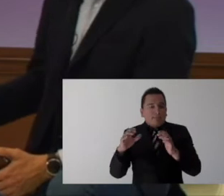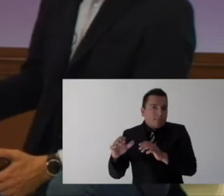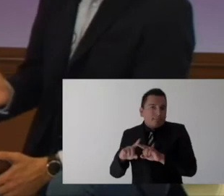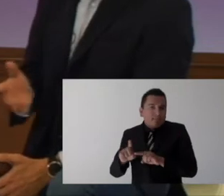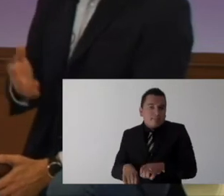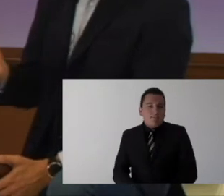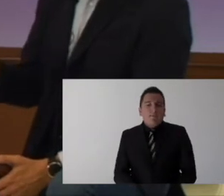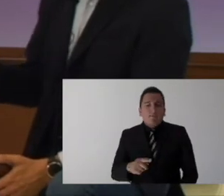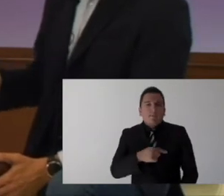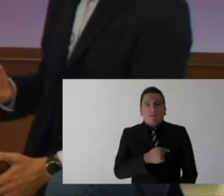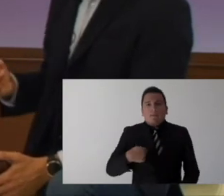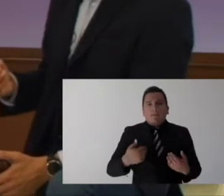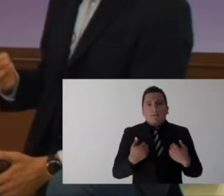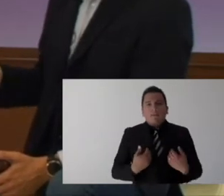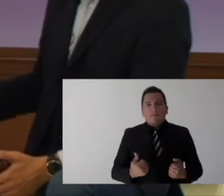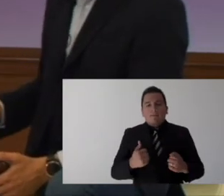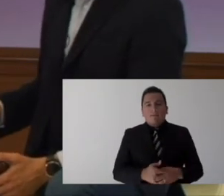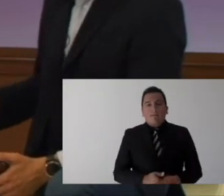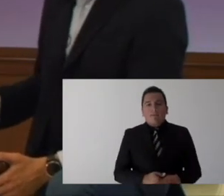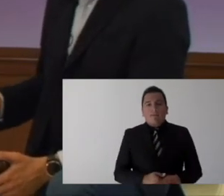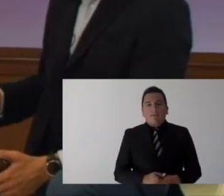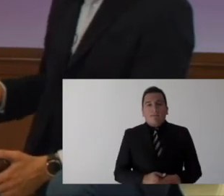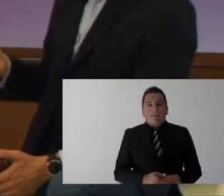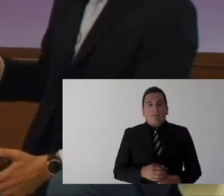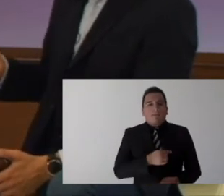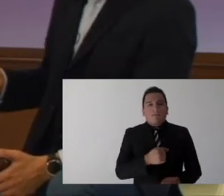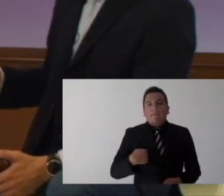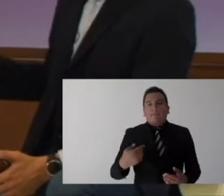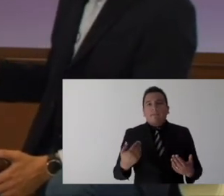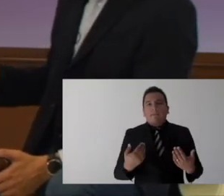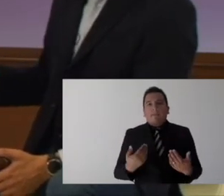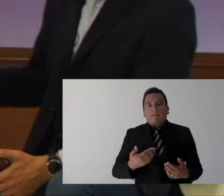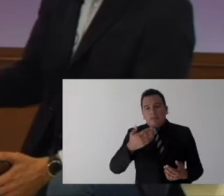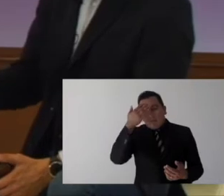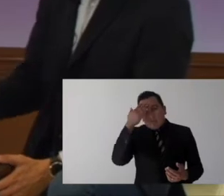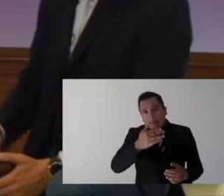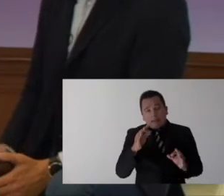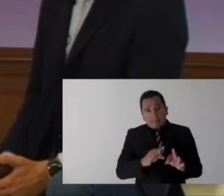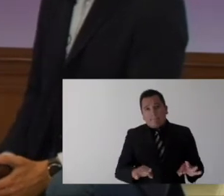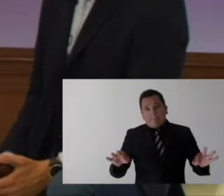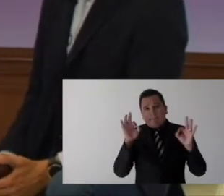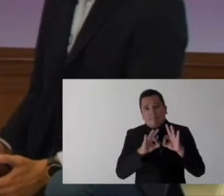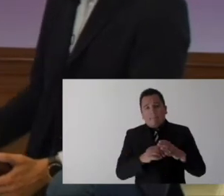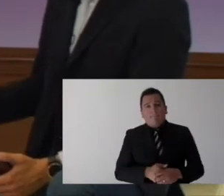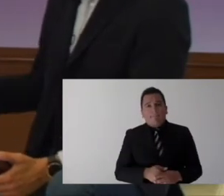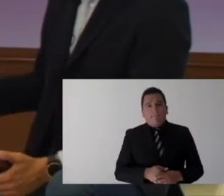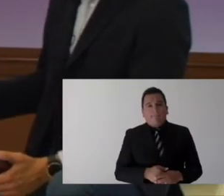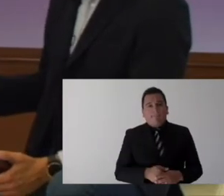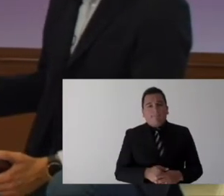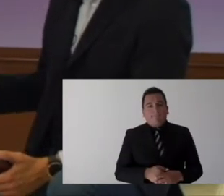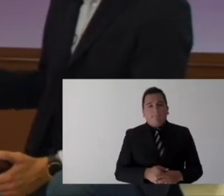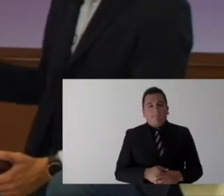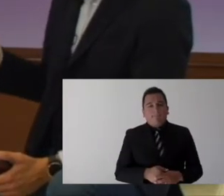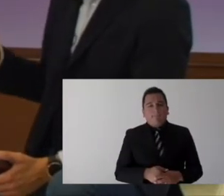decíamos, nos hemos percatado que es muy importante, y así lo teníamos pensado, estábamos buscando